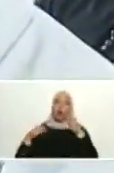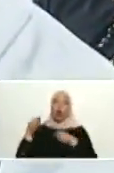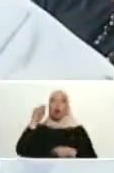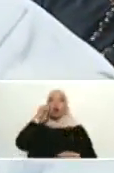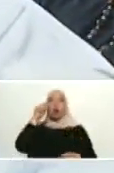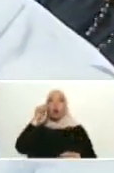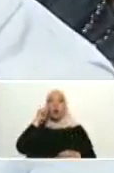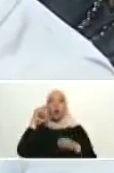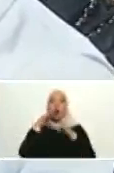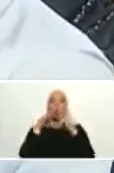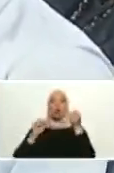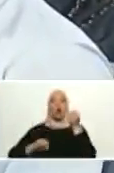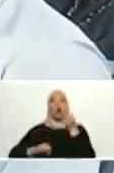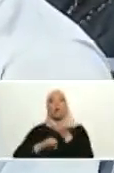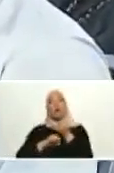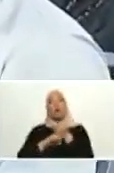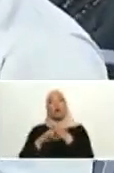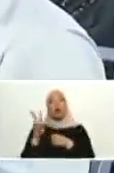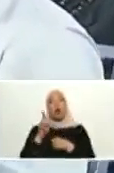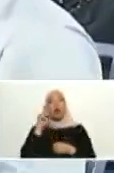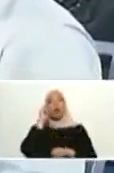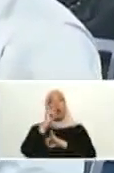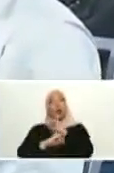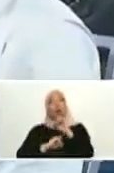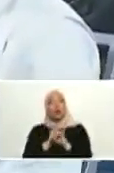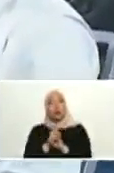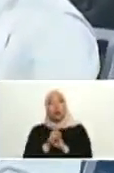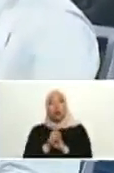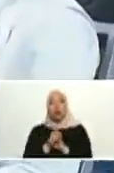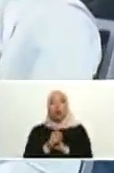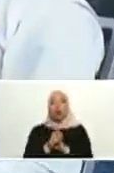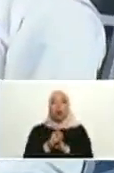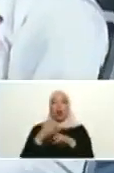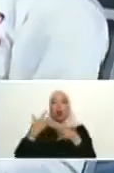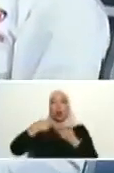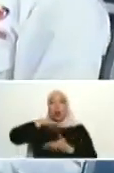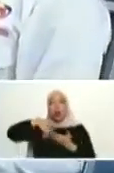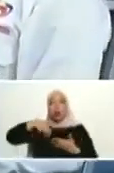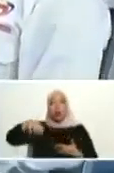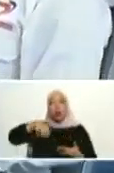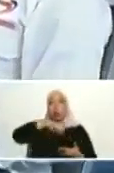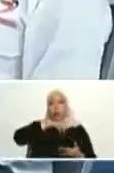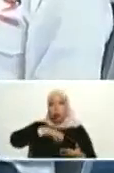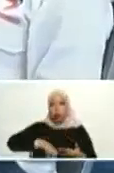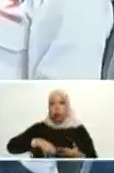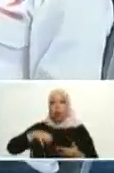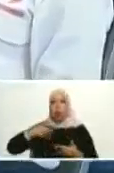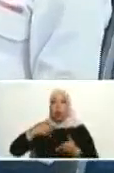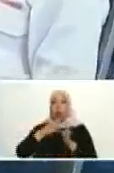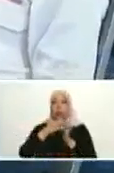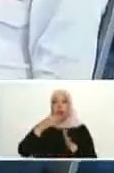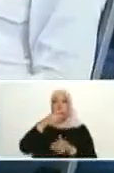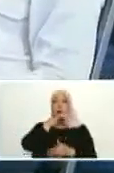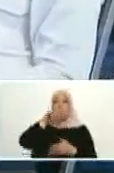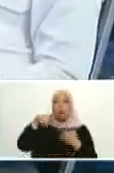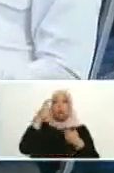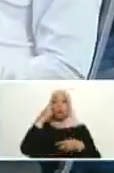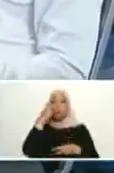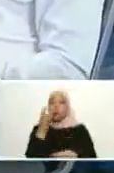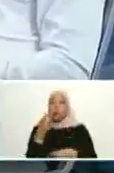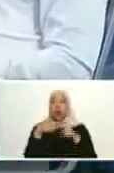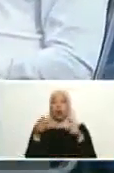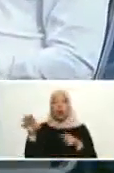con toda la potencialidad nacional e internacional y el emprendimiento con toda la potencialidad de generación de riqueza,